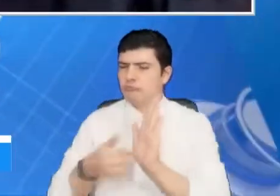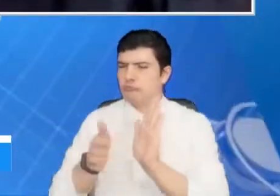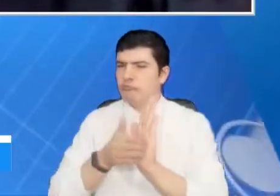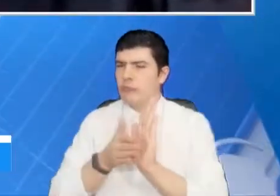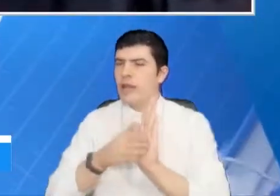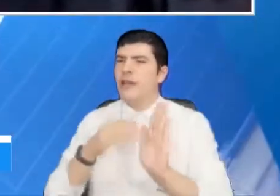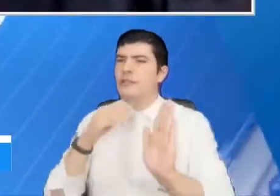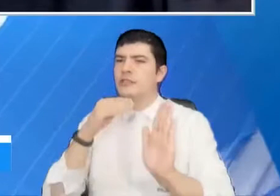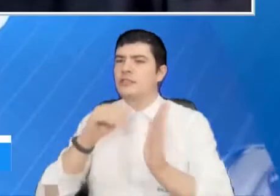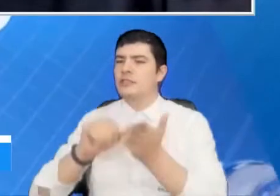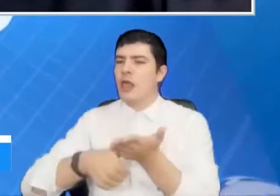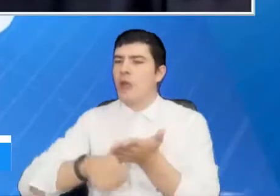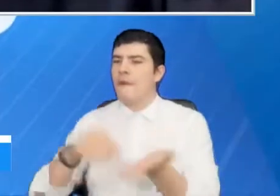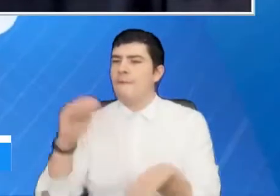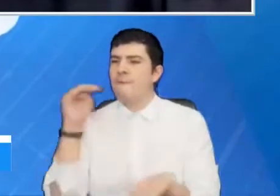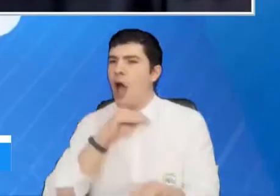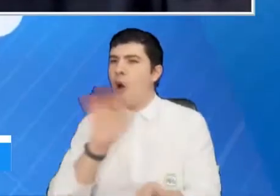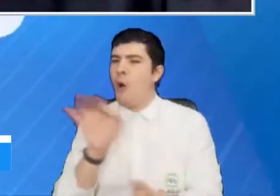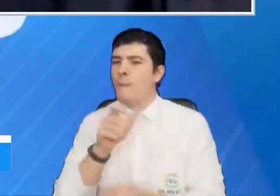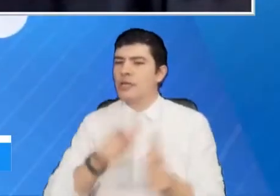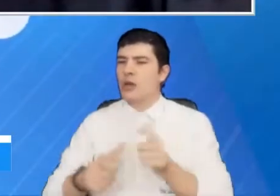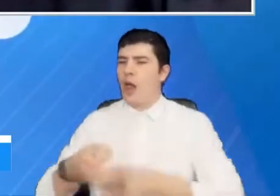van a regular ustedes esta transferencia monetaria?